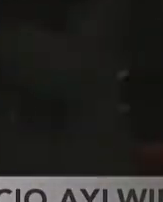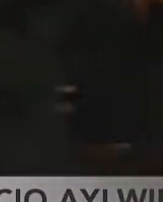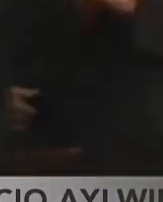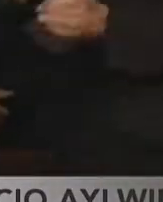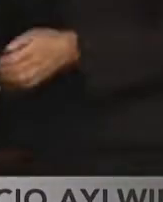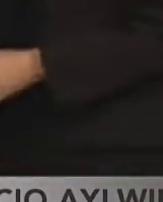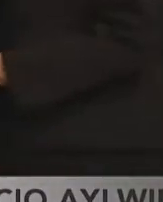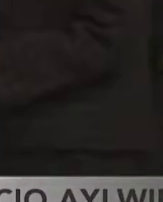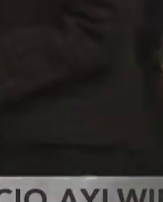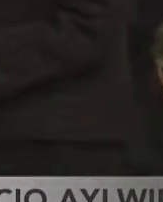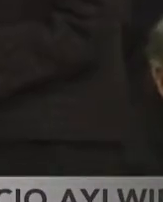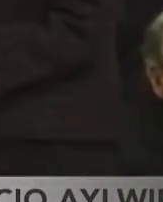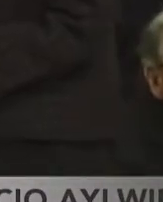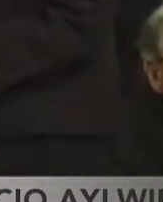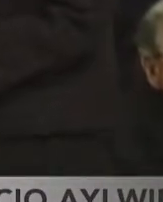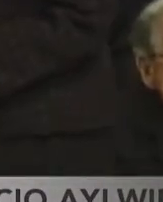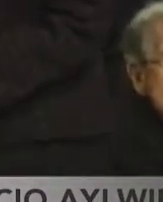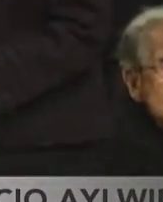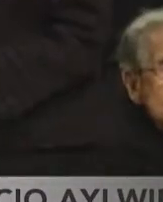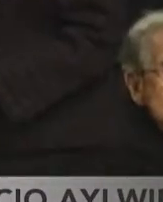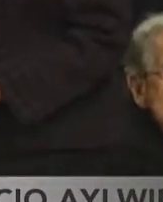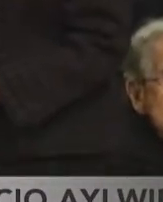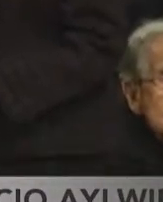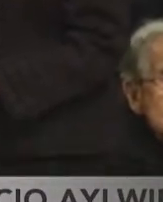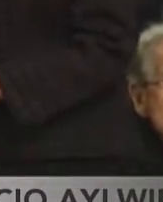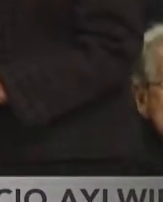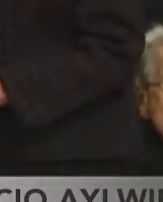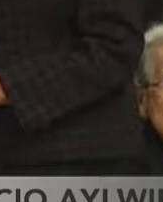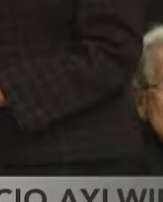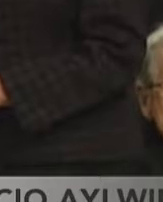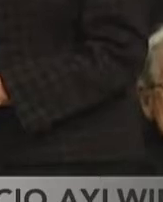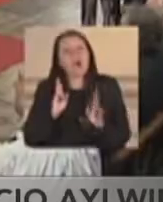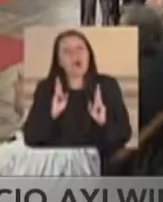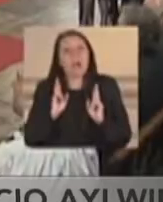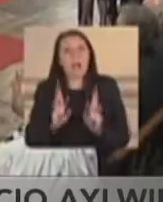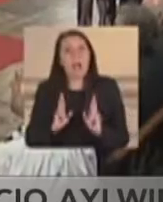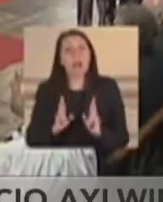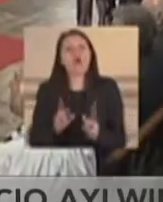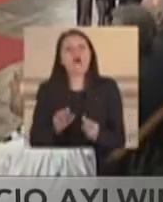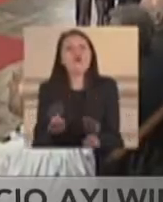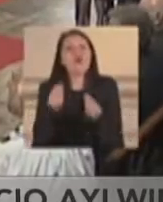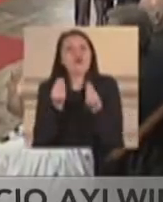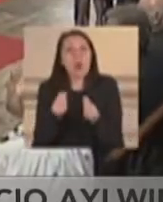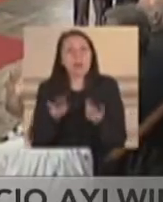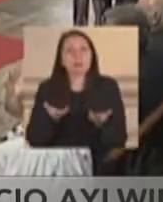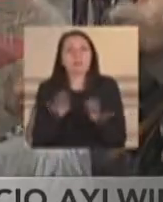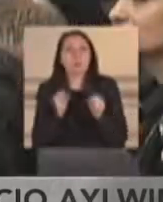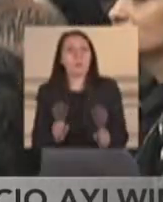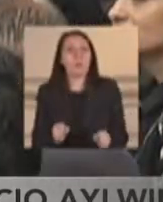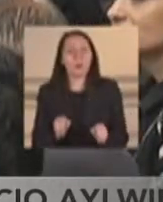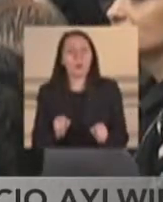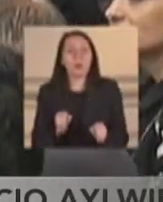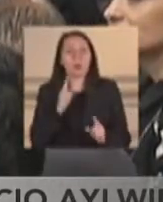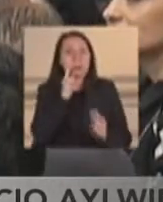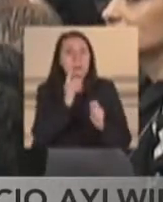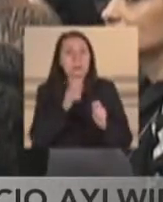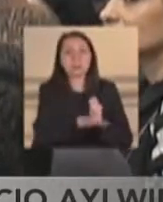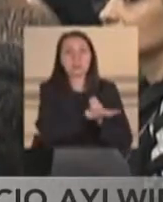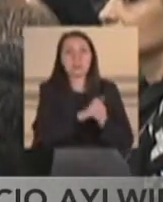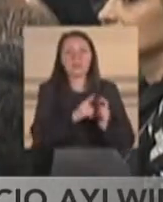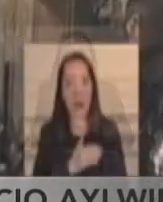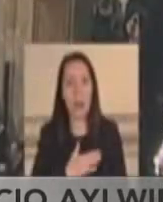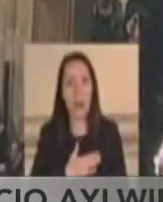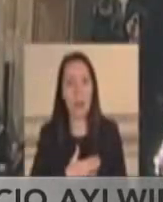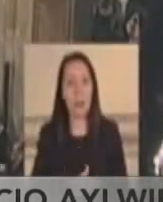la presidenta, exmandatarios y políticos en general se acercaban a entregar sus saludos a la viuda de Patricio Aylwin.